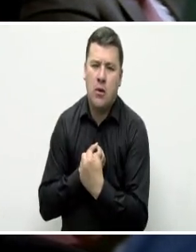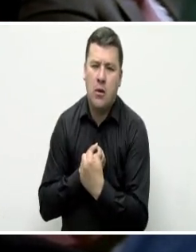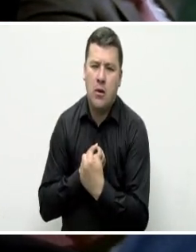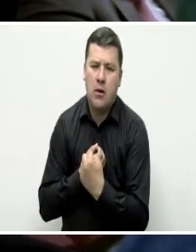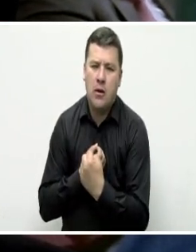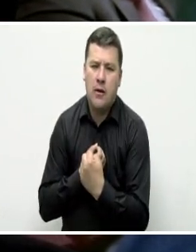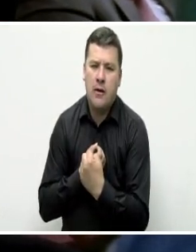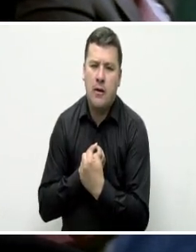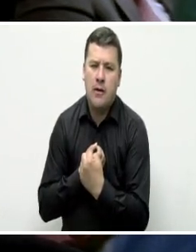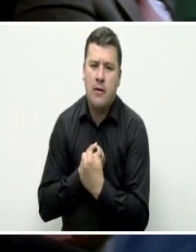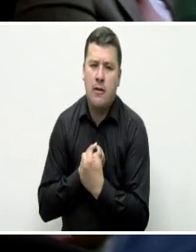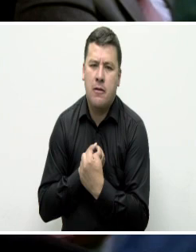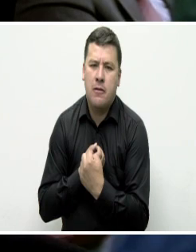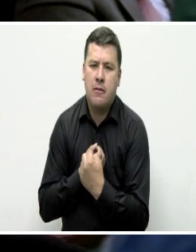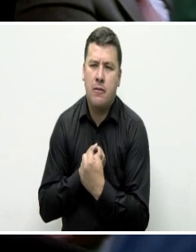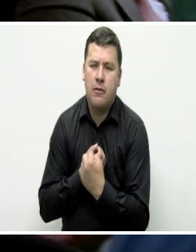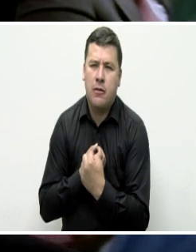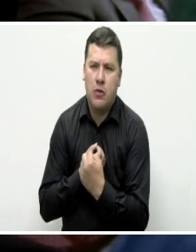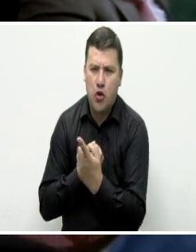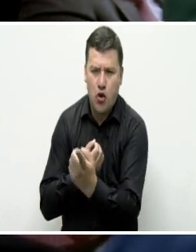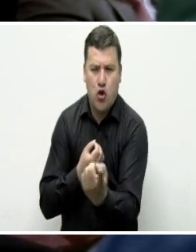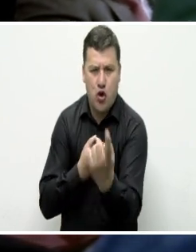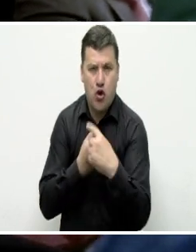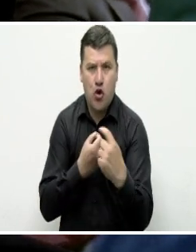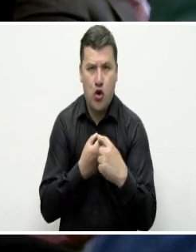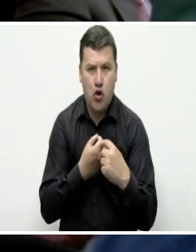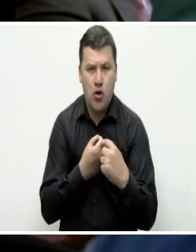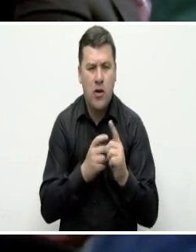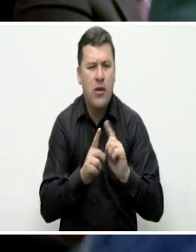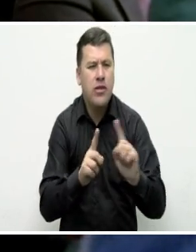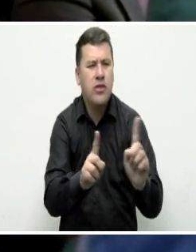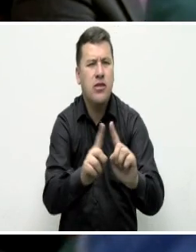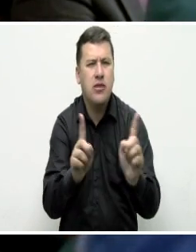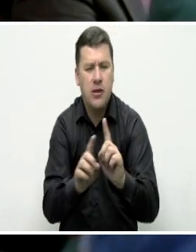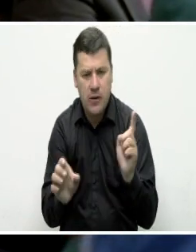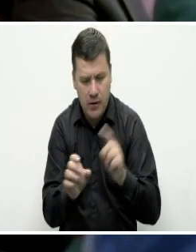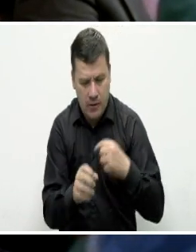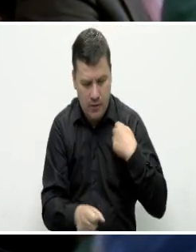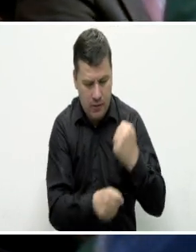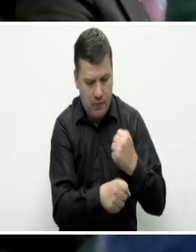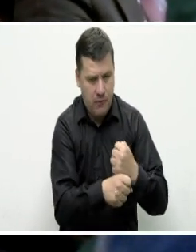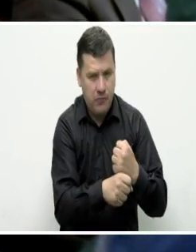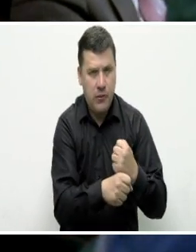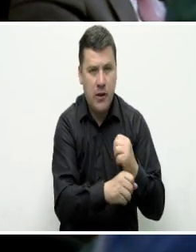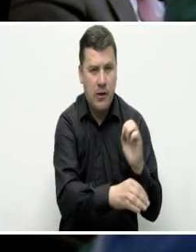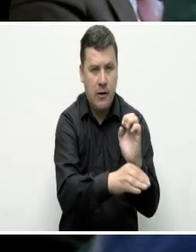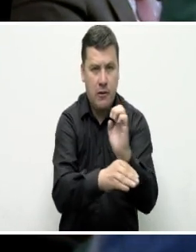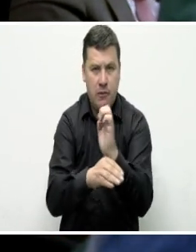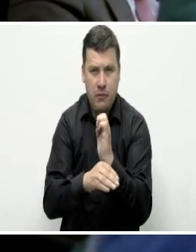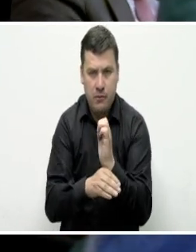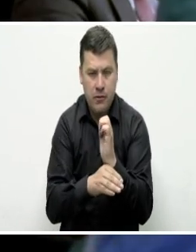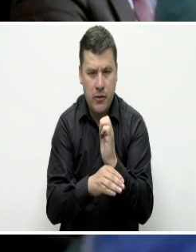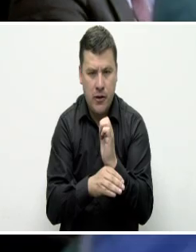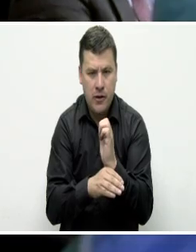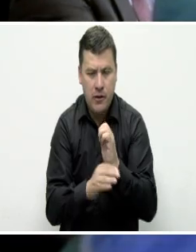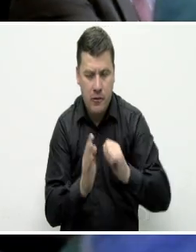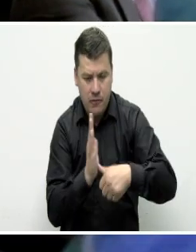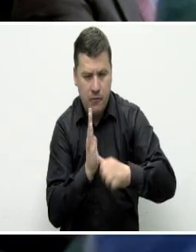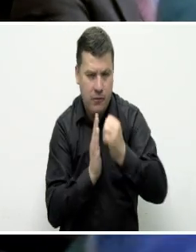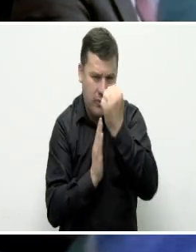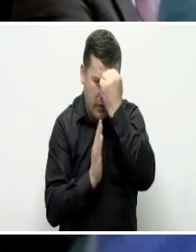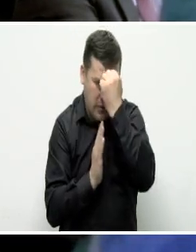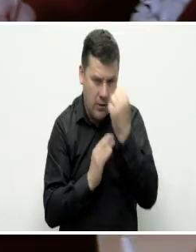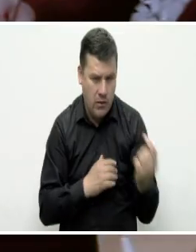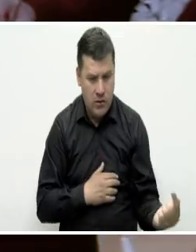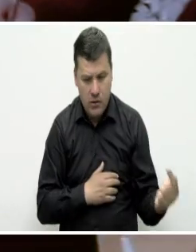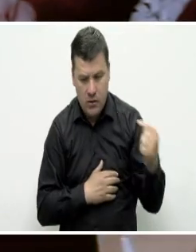a los funcionarios de las diferentes entidades de la registraduría a